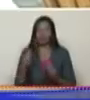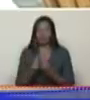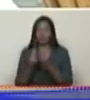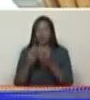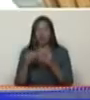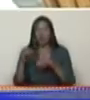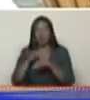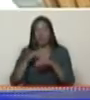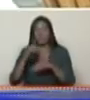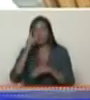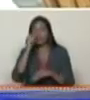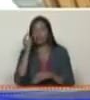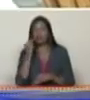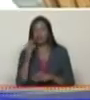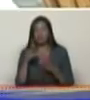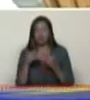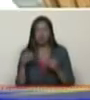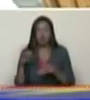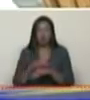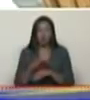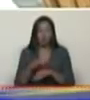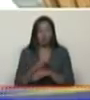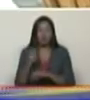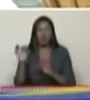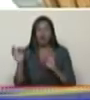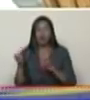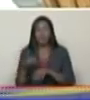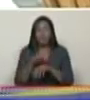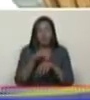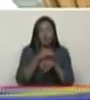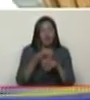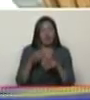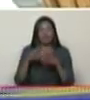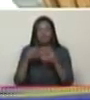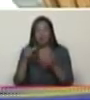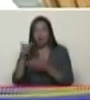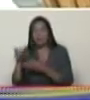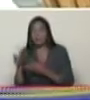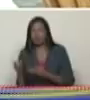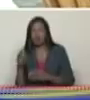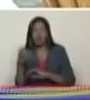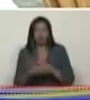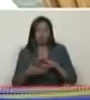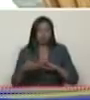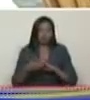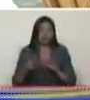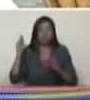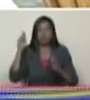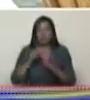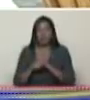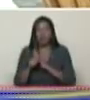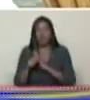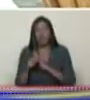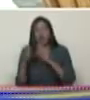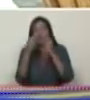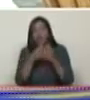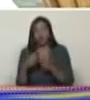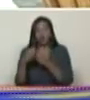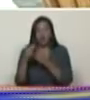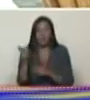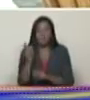ministros y ministras del gobierno a buscar las heridas de la guerra, del bloqueo, a buscar al